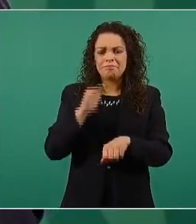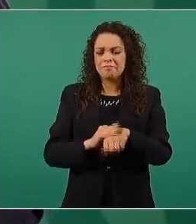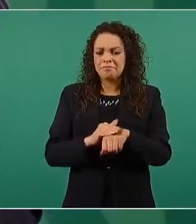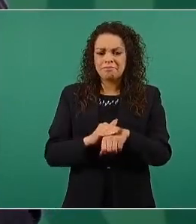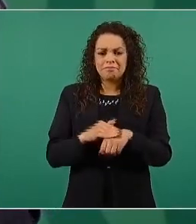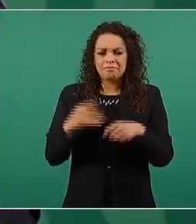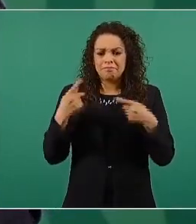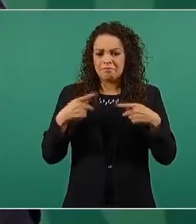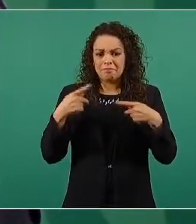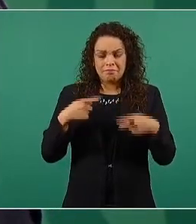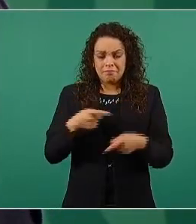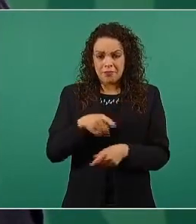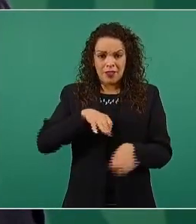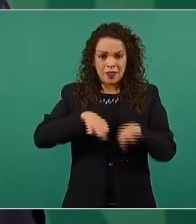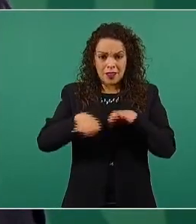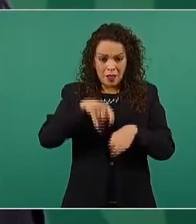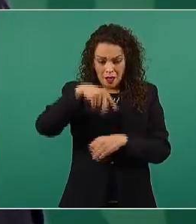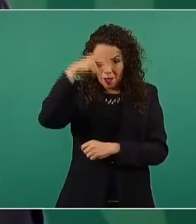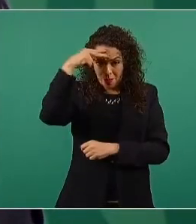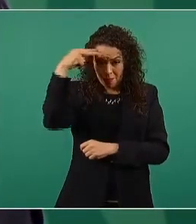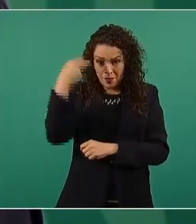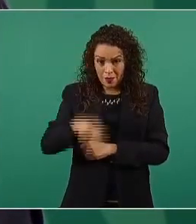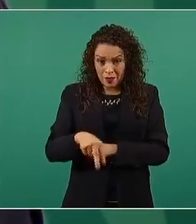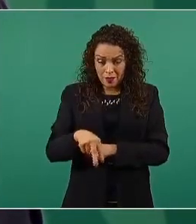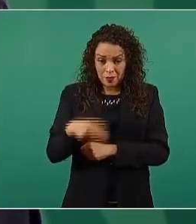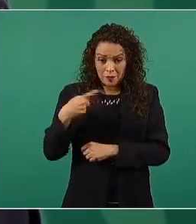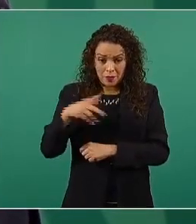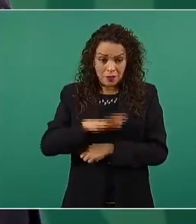El trabajador mexicano es